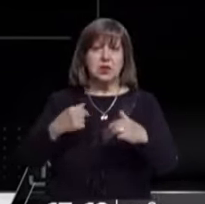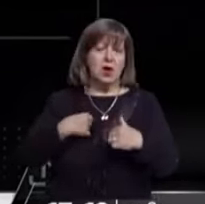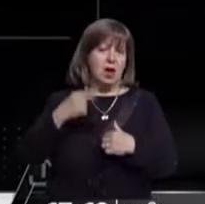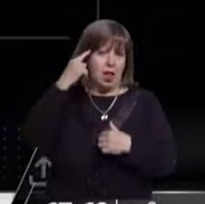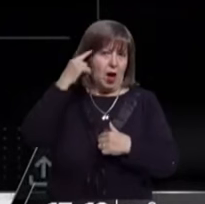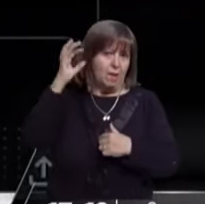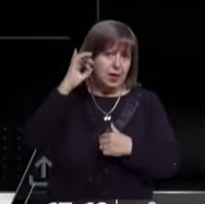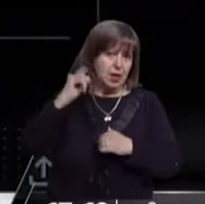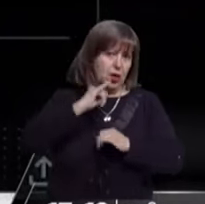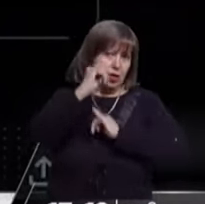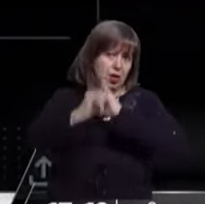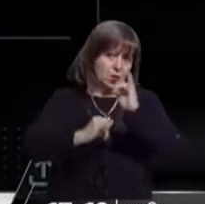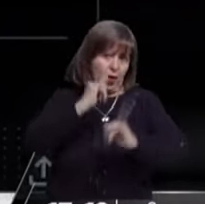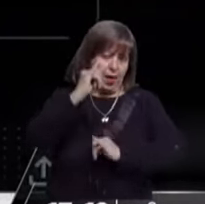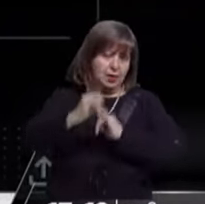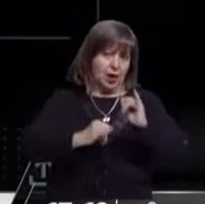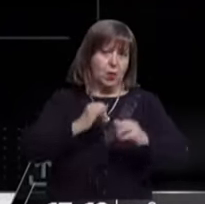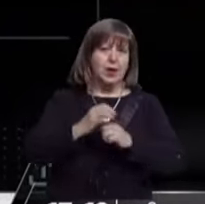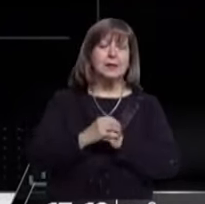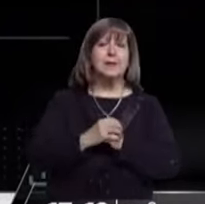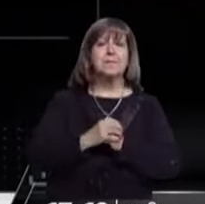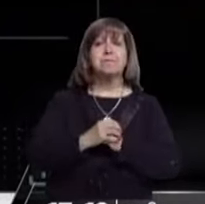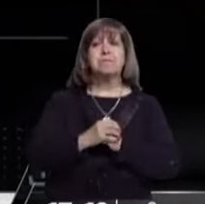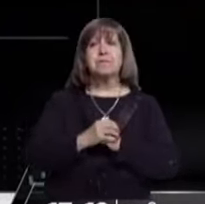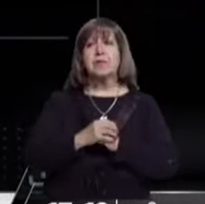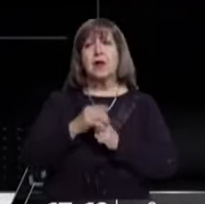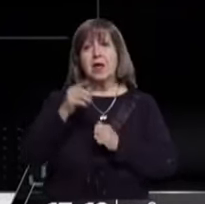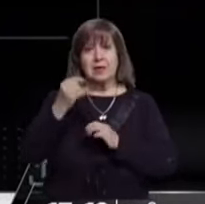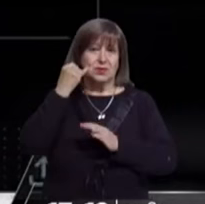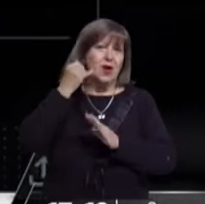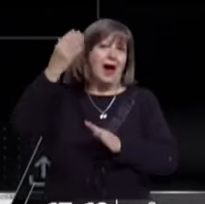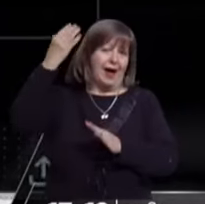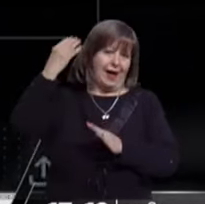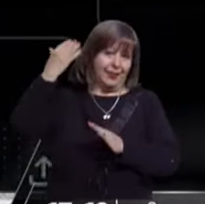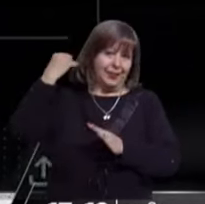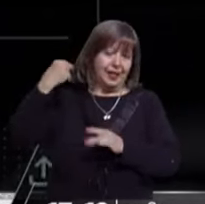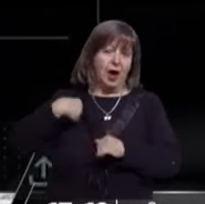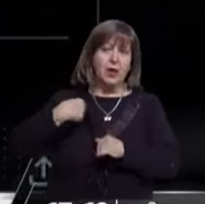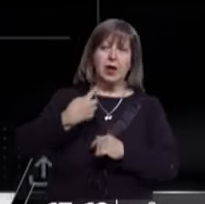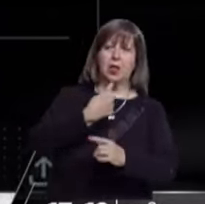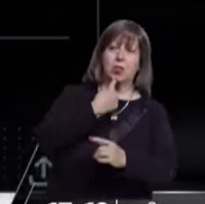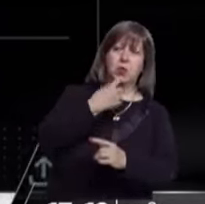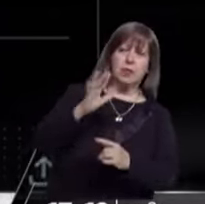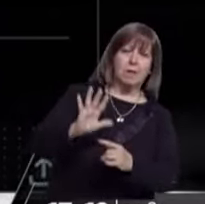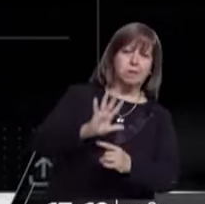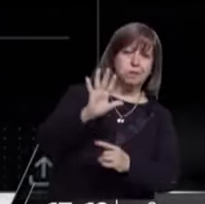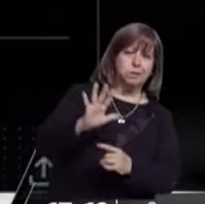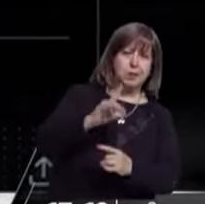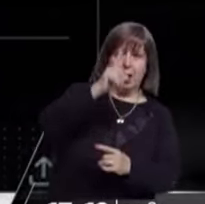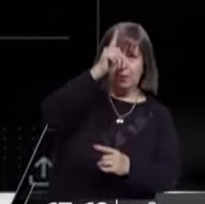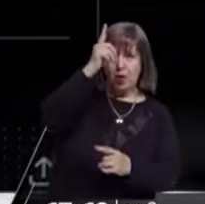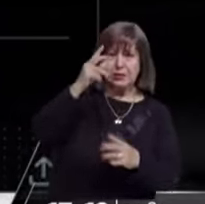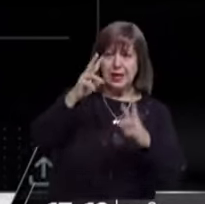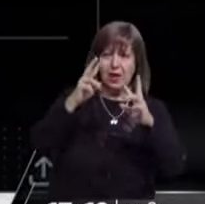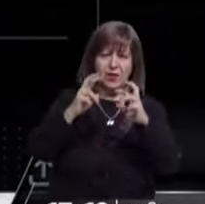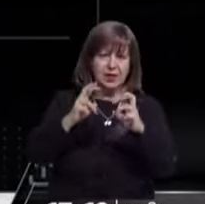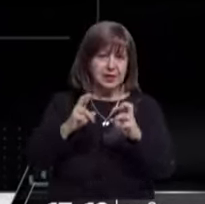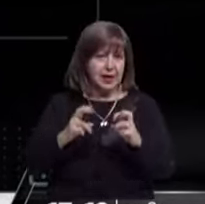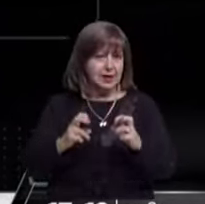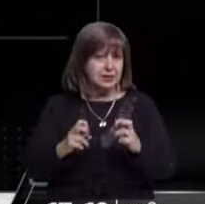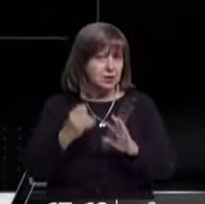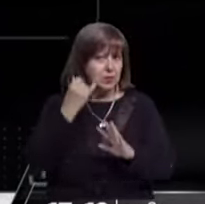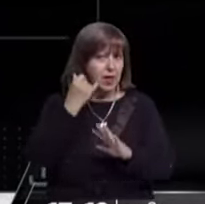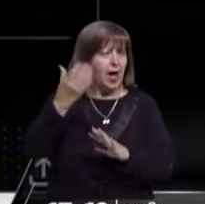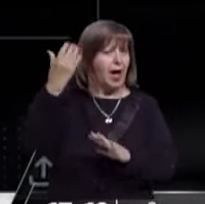él sabía o decía, Marisol, saber. El caso resulta intrigante, al menos por estas horas, por todas